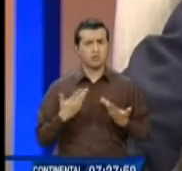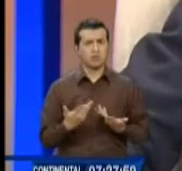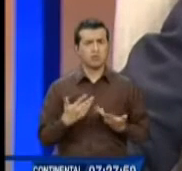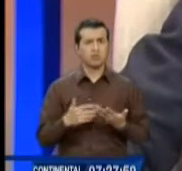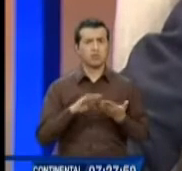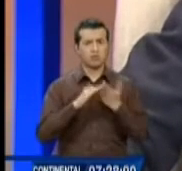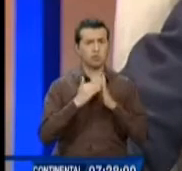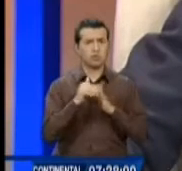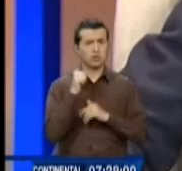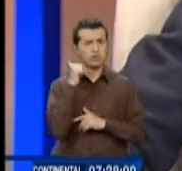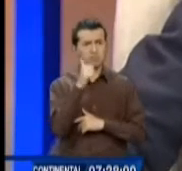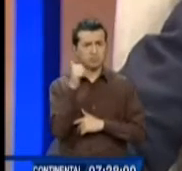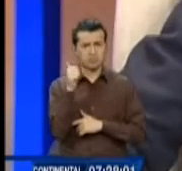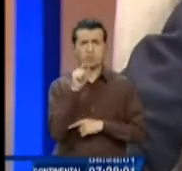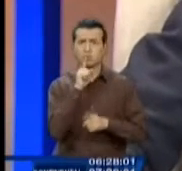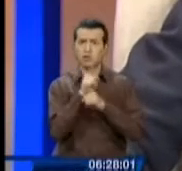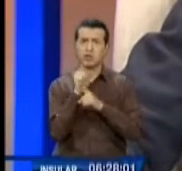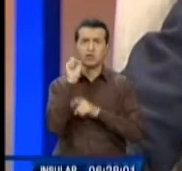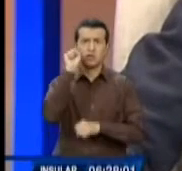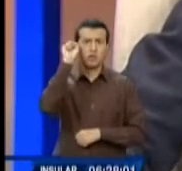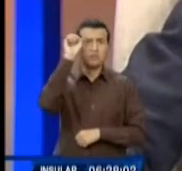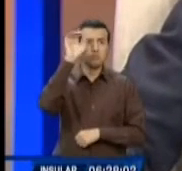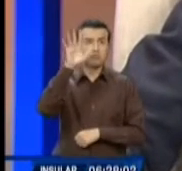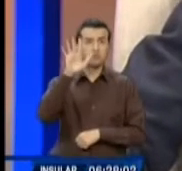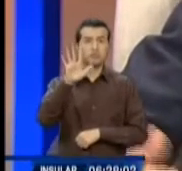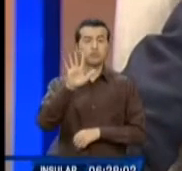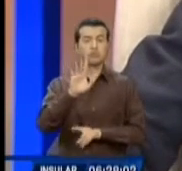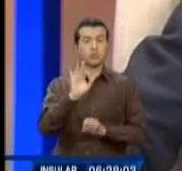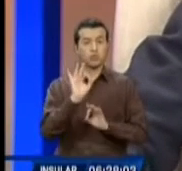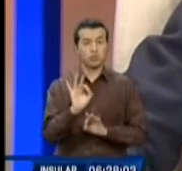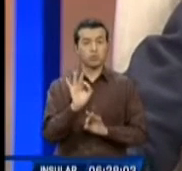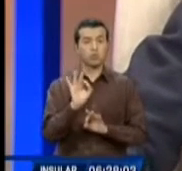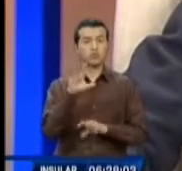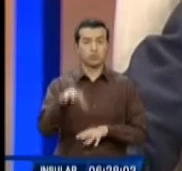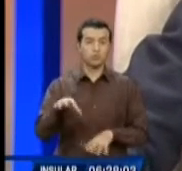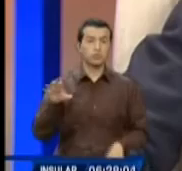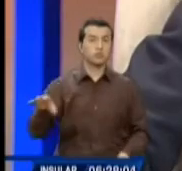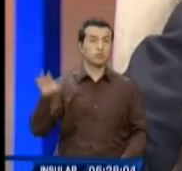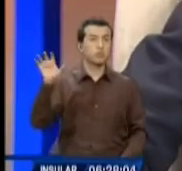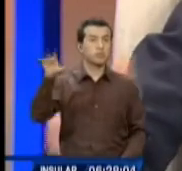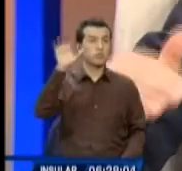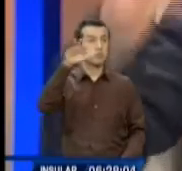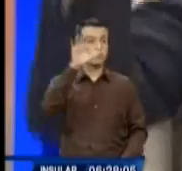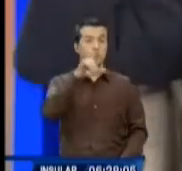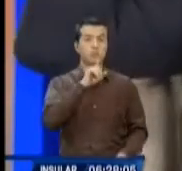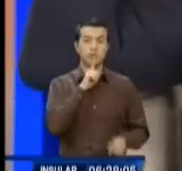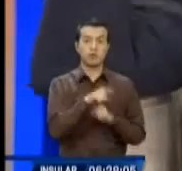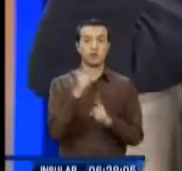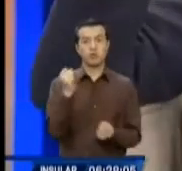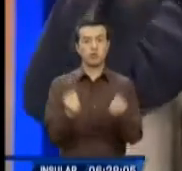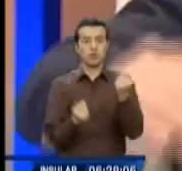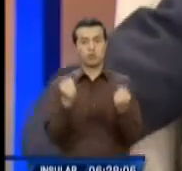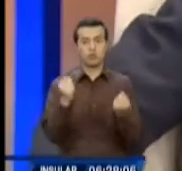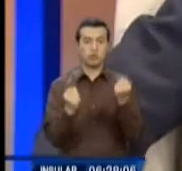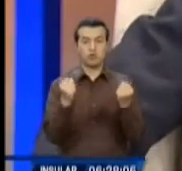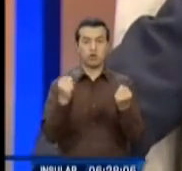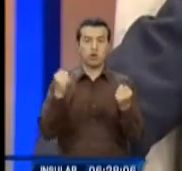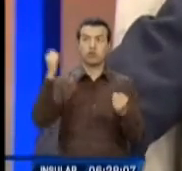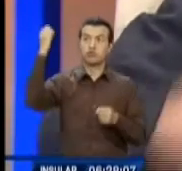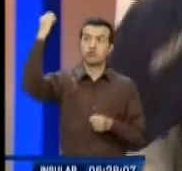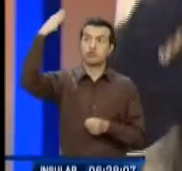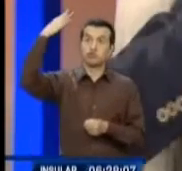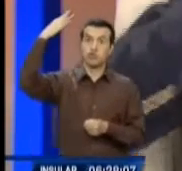propias comunidades con un sistema de difusión cine itinerante, que se llama. Tenemos un carrito que tiene paneles solares, una